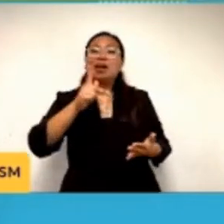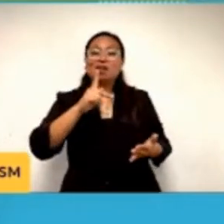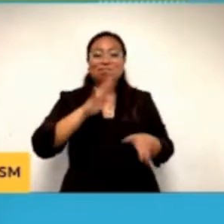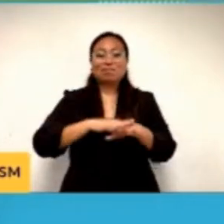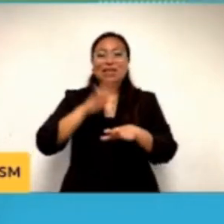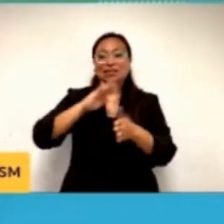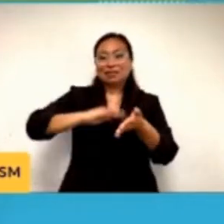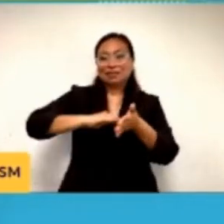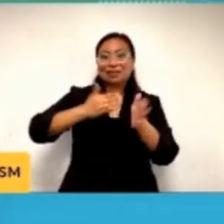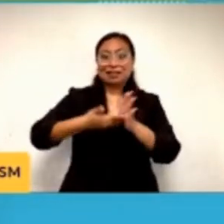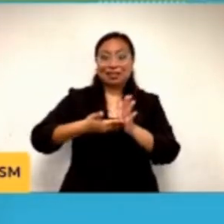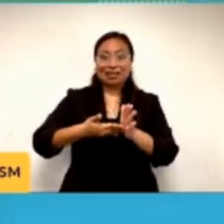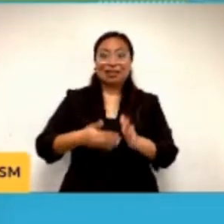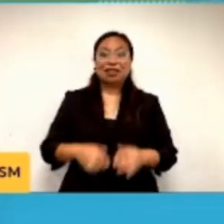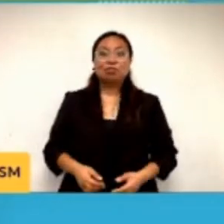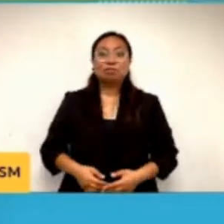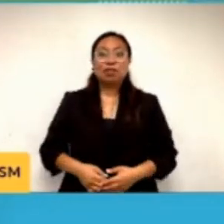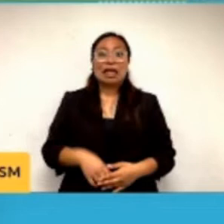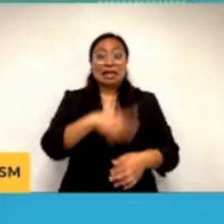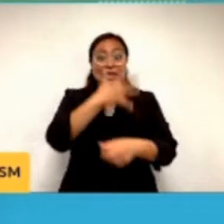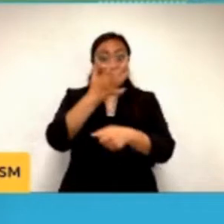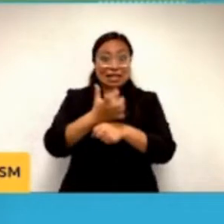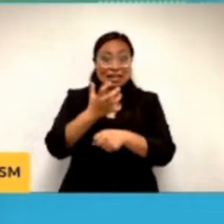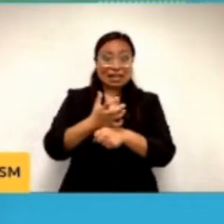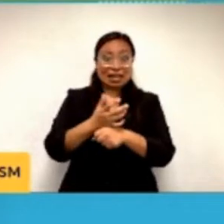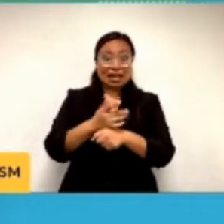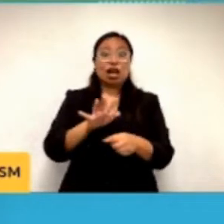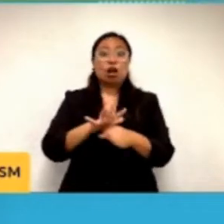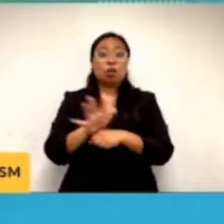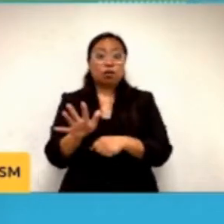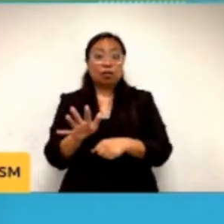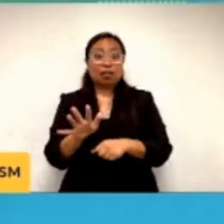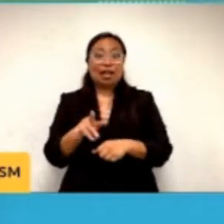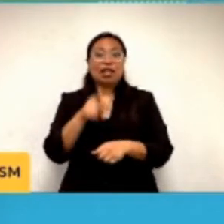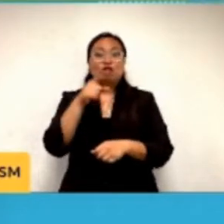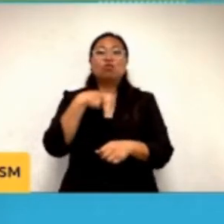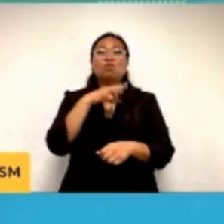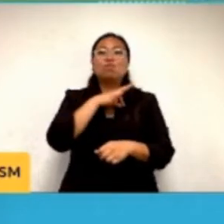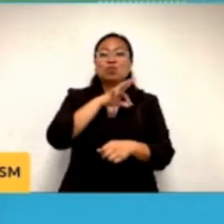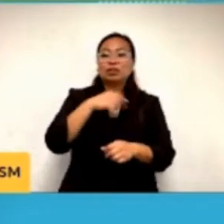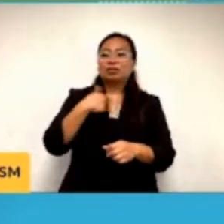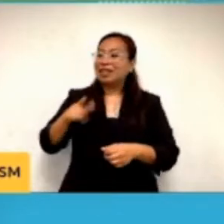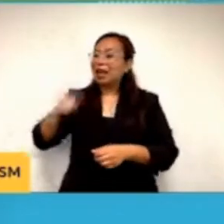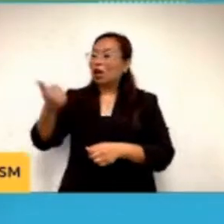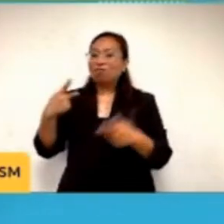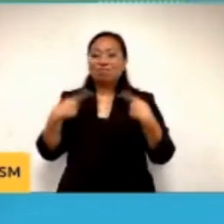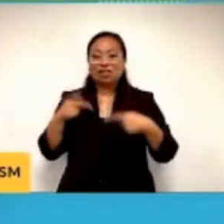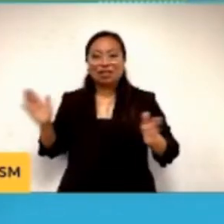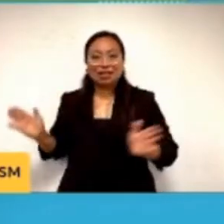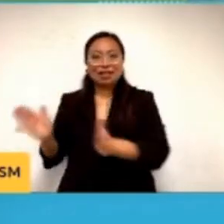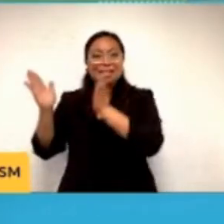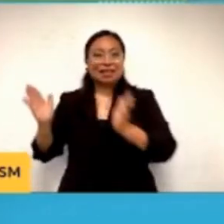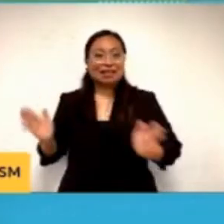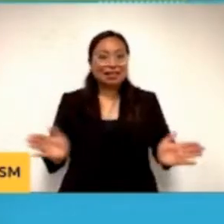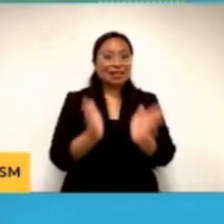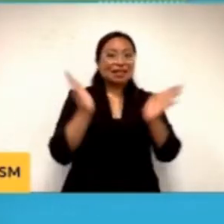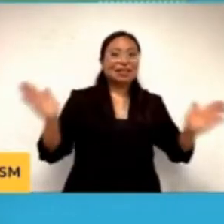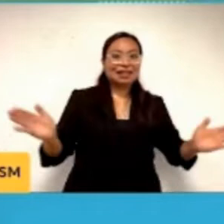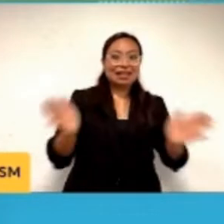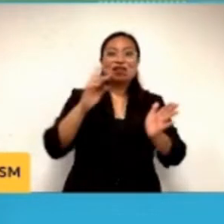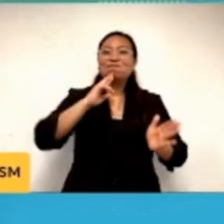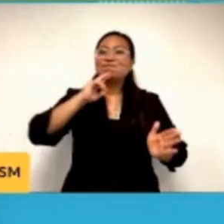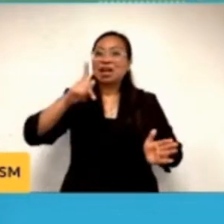estratégicamente. Y la quinta, que para mí es la más importante, haz brillar a otras personas. Vámonos con la